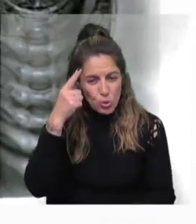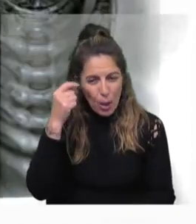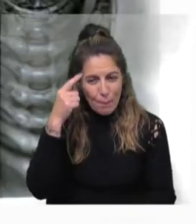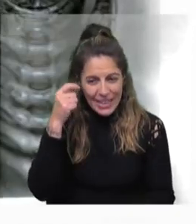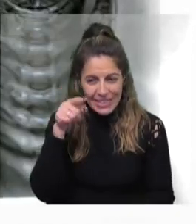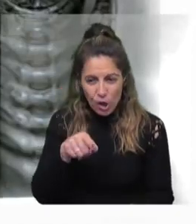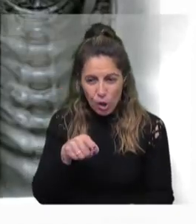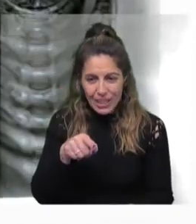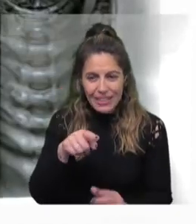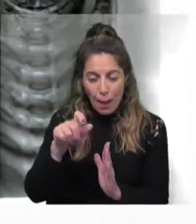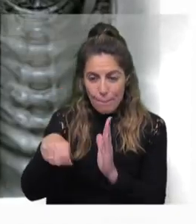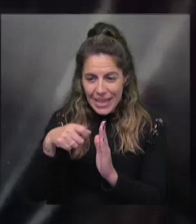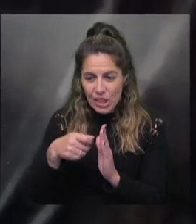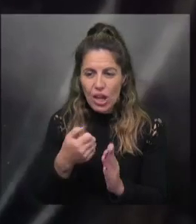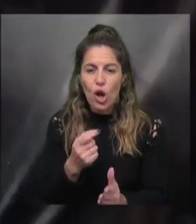Alien.